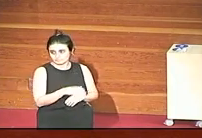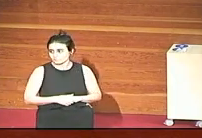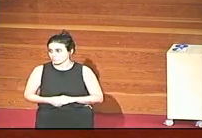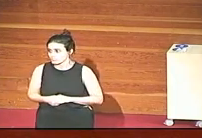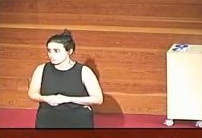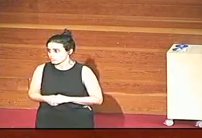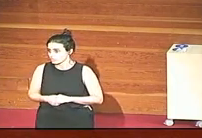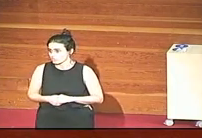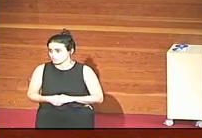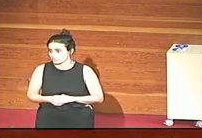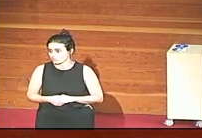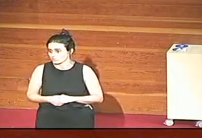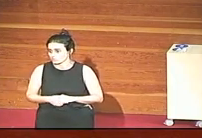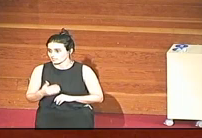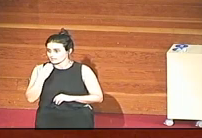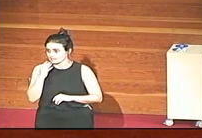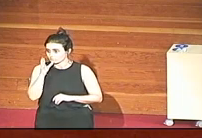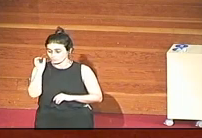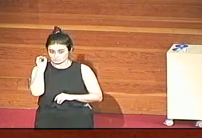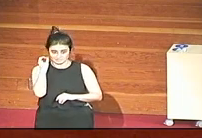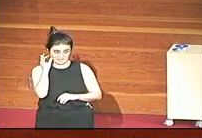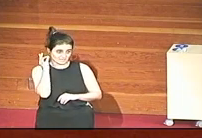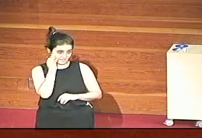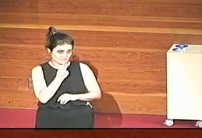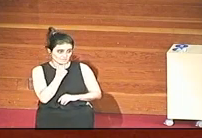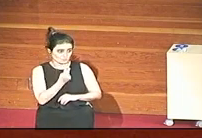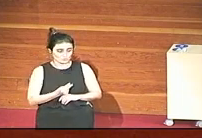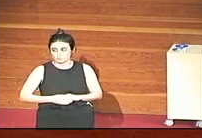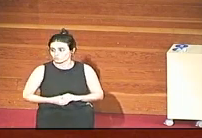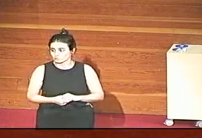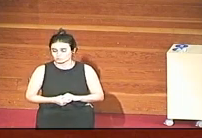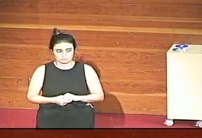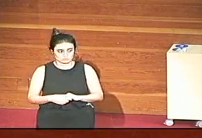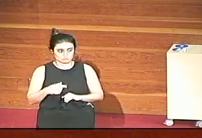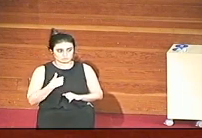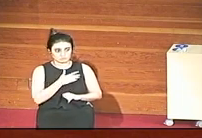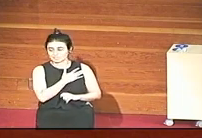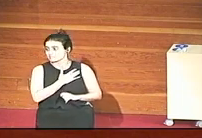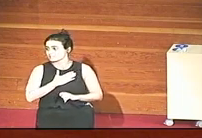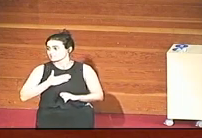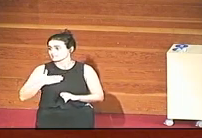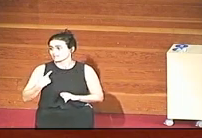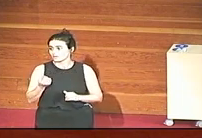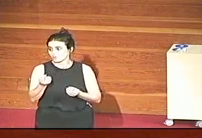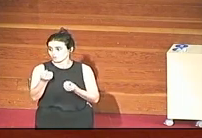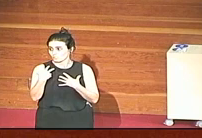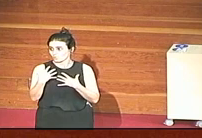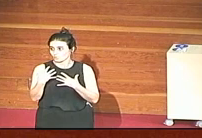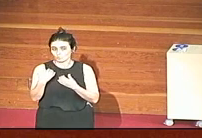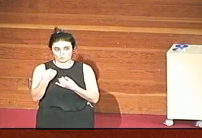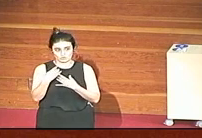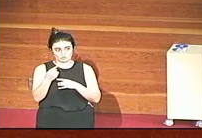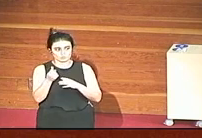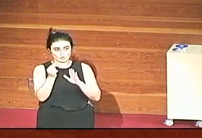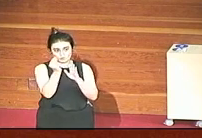muchas muchas gracias por la charla yo quería que nos compartiera medidas concretas más